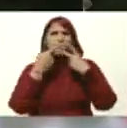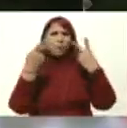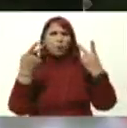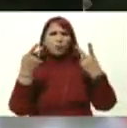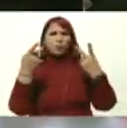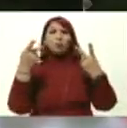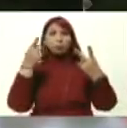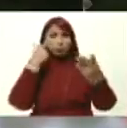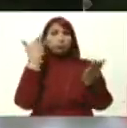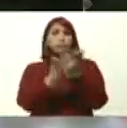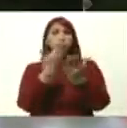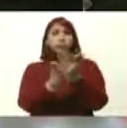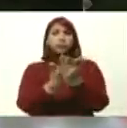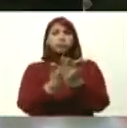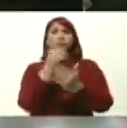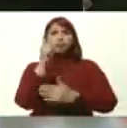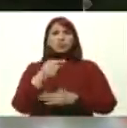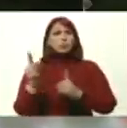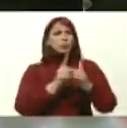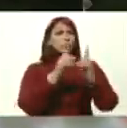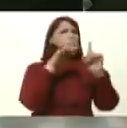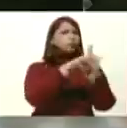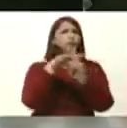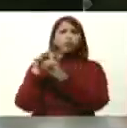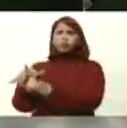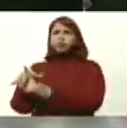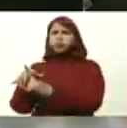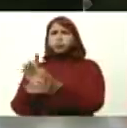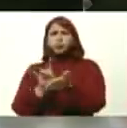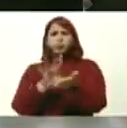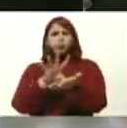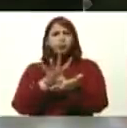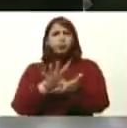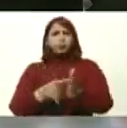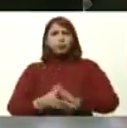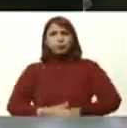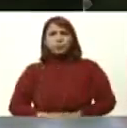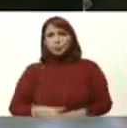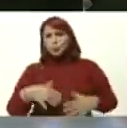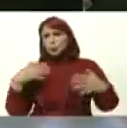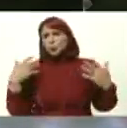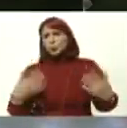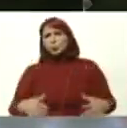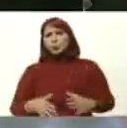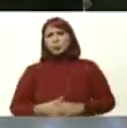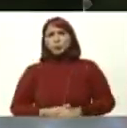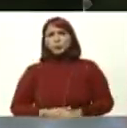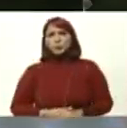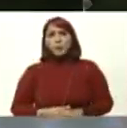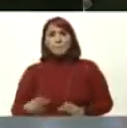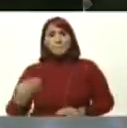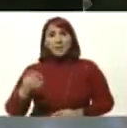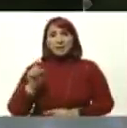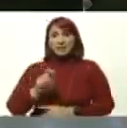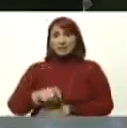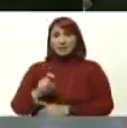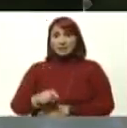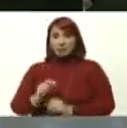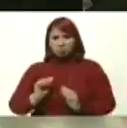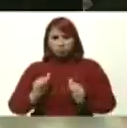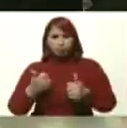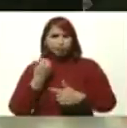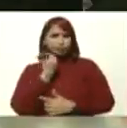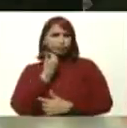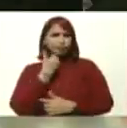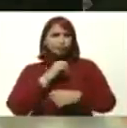público y notorio, los persigue, expulsó a decenas de cientos cuando más necesitaban, cuando arrancó la